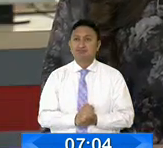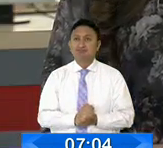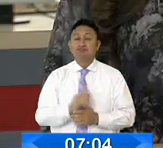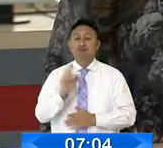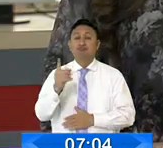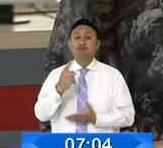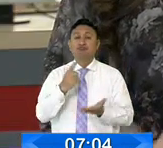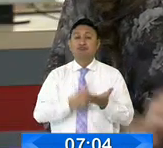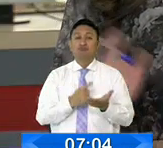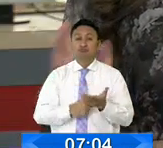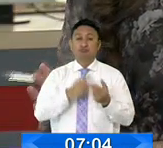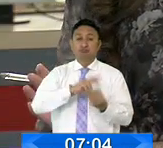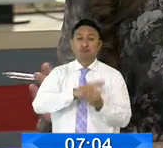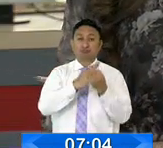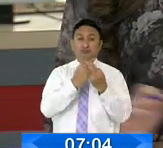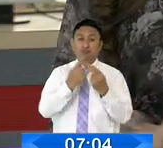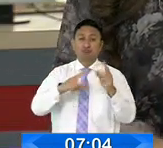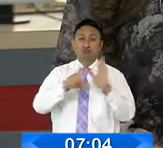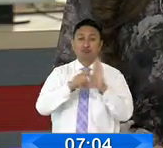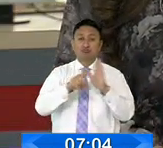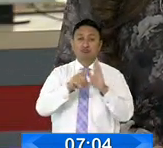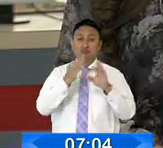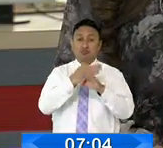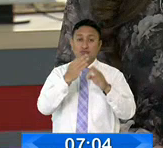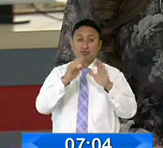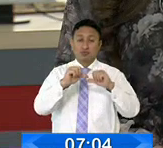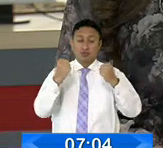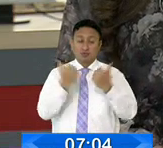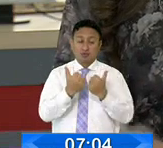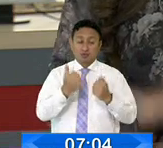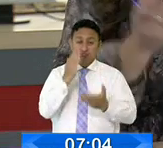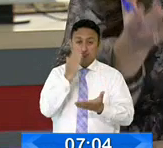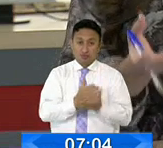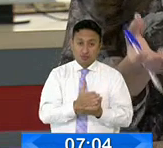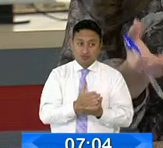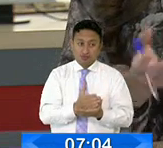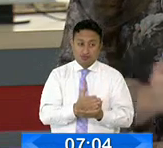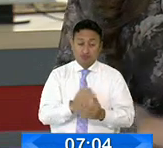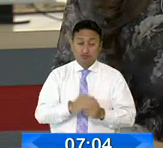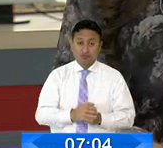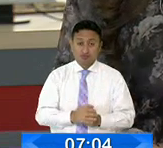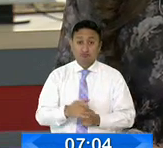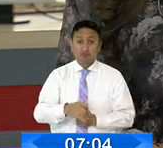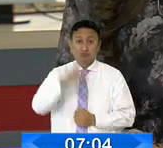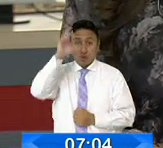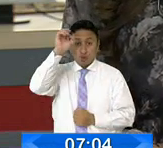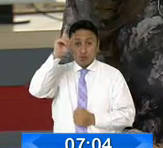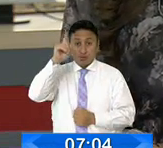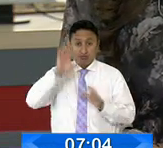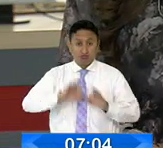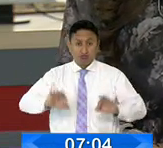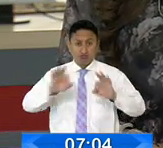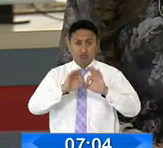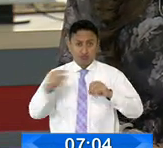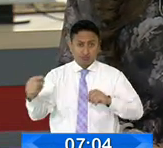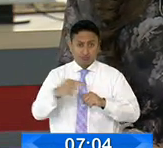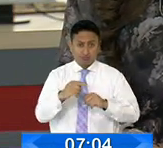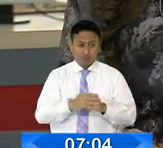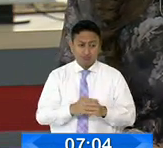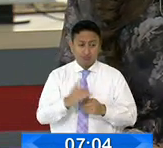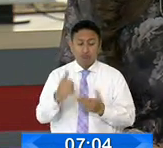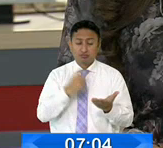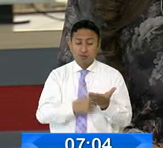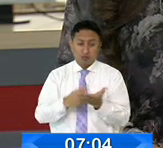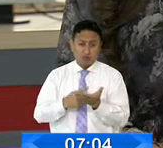de reformas integrales a la Ley Orgánica de la Función Legislativa fue suspendido. A pesar de ello, criterios relevantes fueron considerados dentro de la